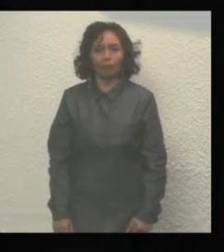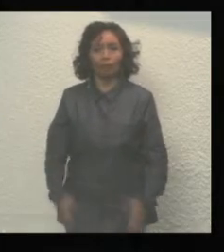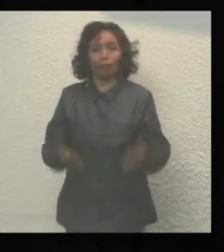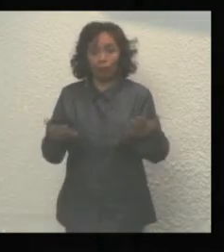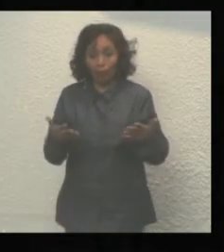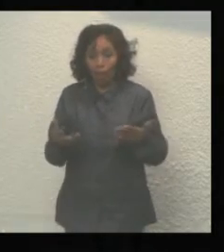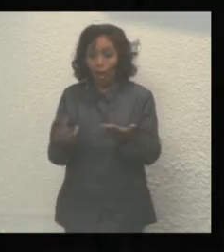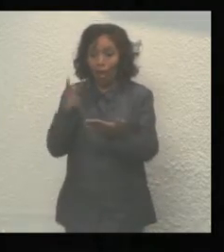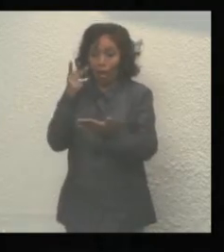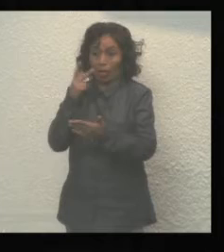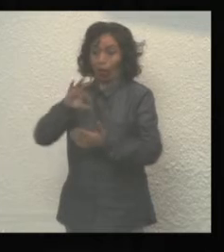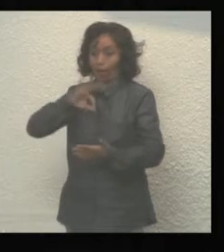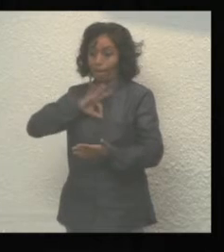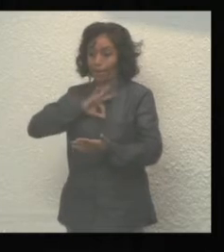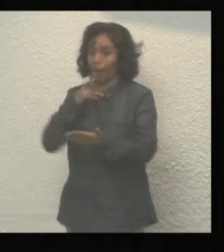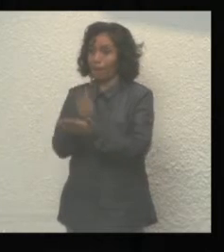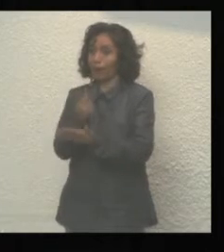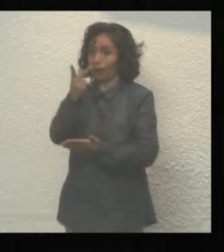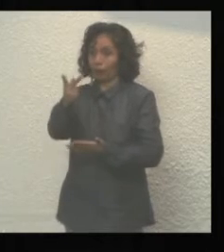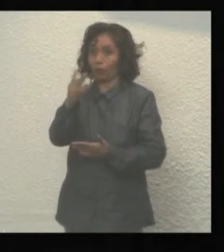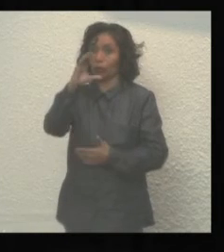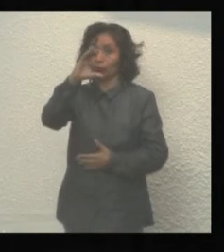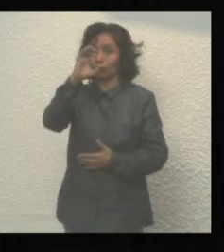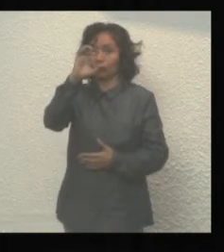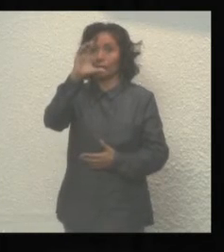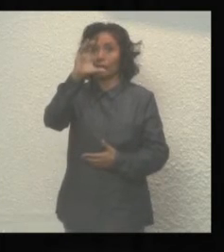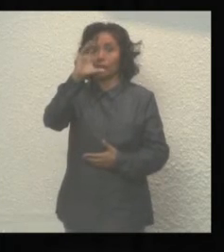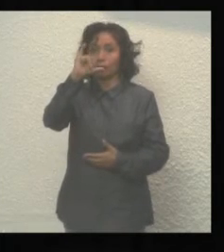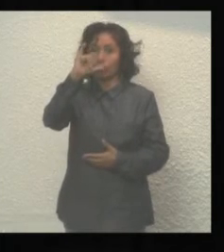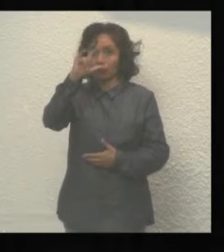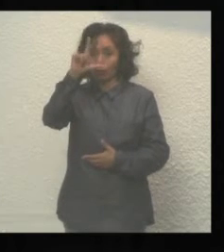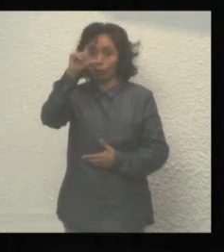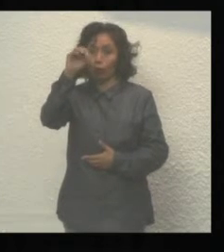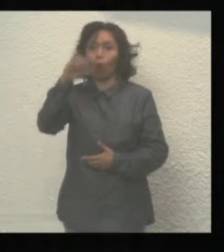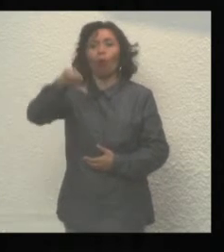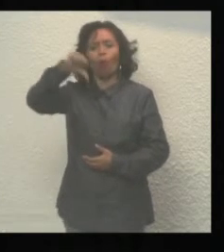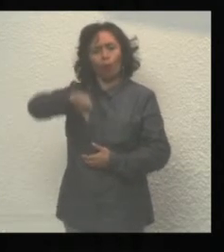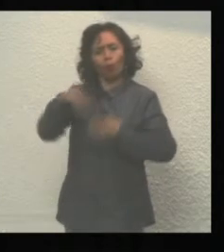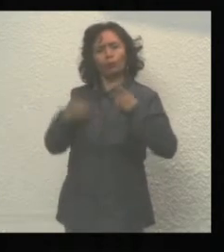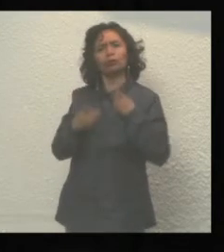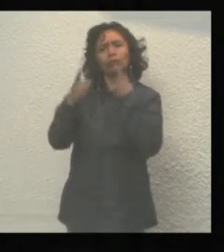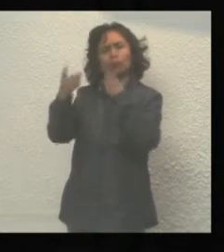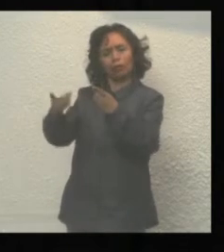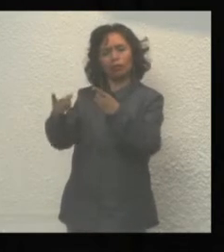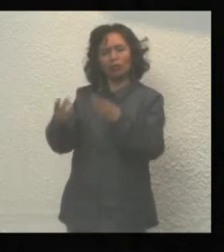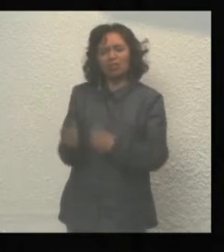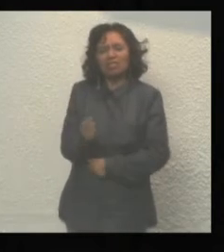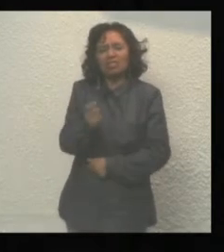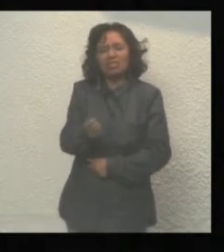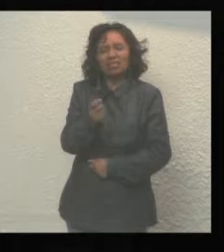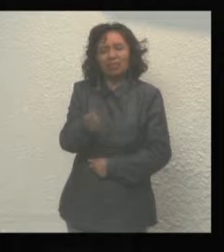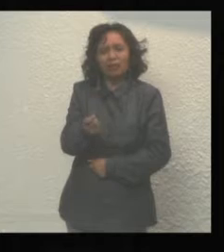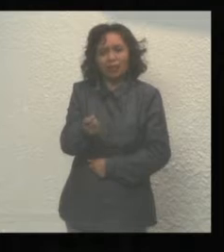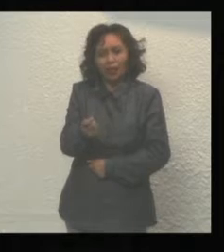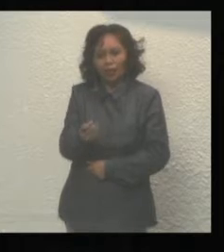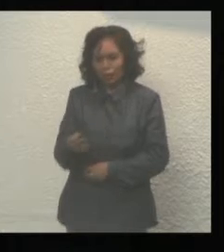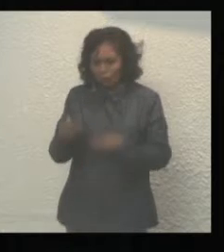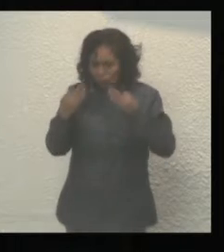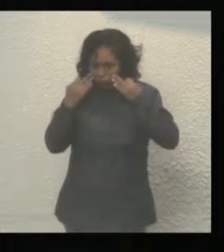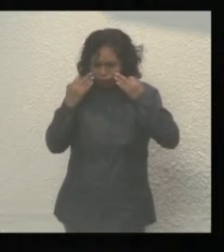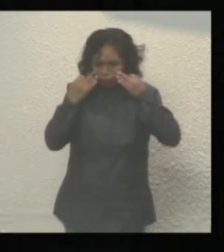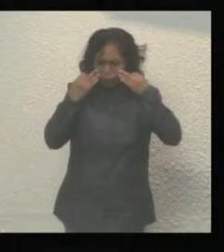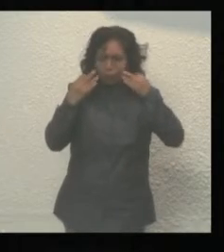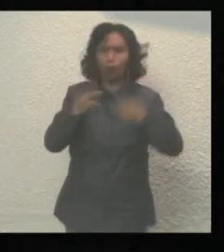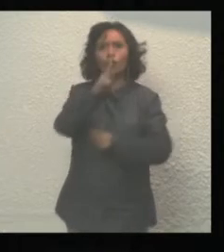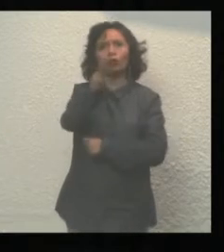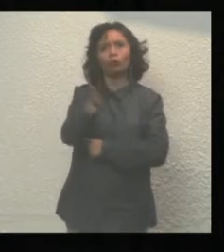El premio Cecilio Chi, que hoy otorgamos, representa por una parte el testimonio de la fuerza que tienen los